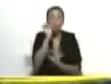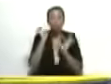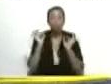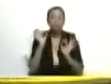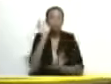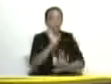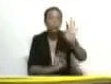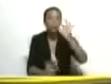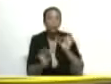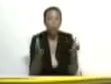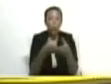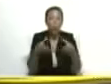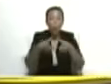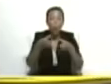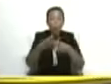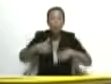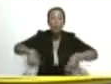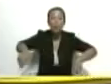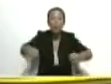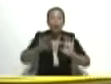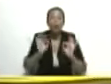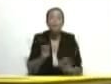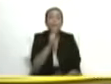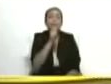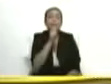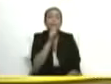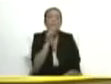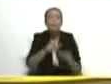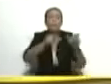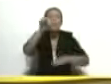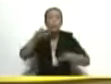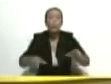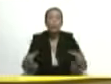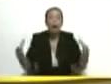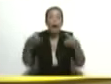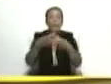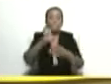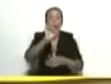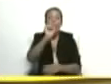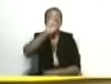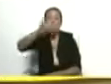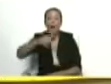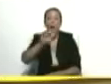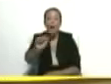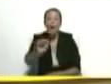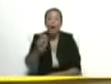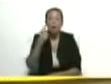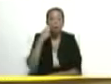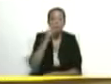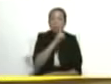Y en el hemiciclo donde funciona la Asamblea Nacional, funcionaba la llamada Cámara Baja.